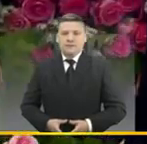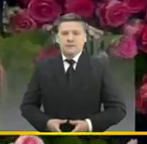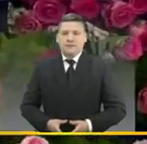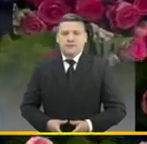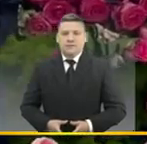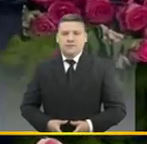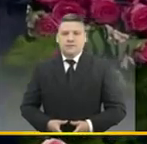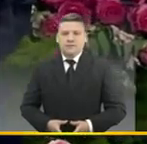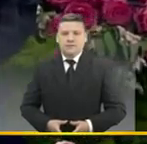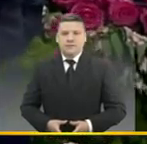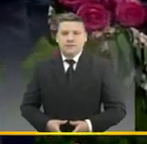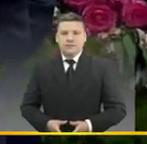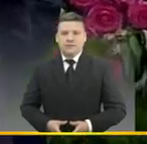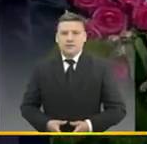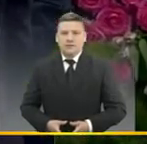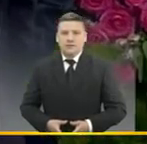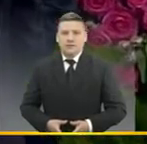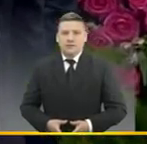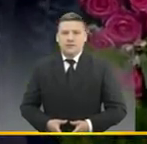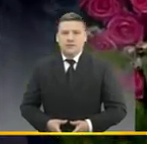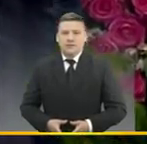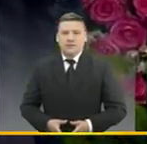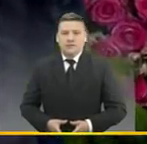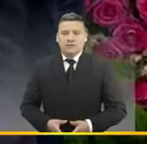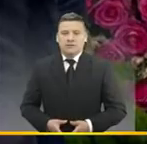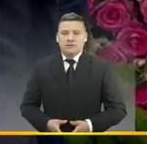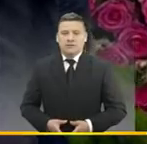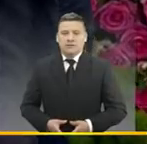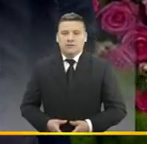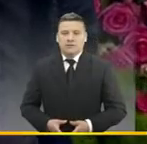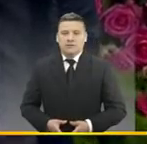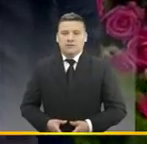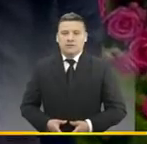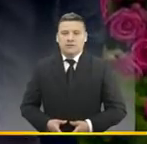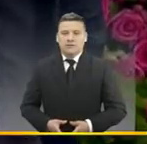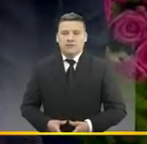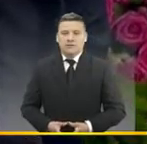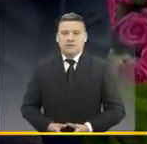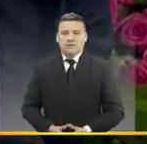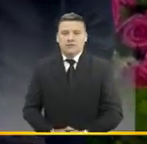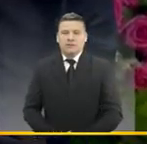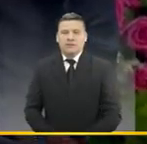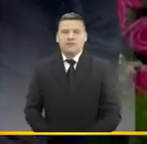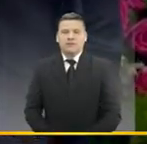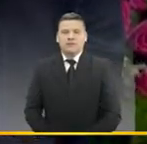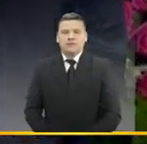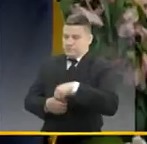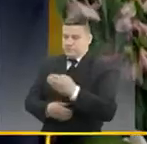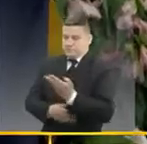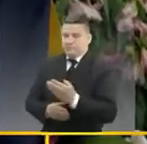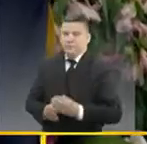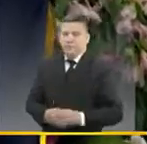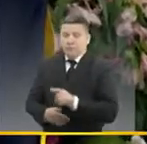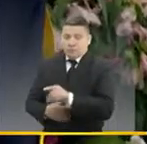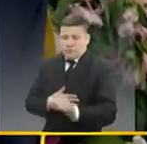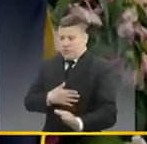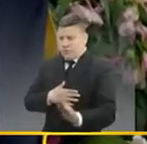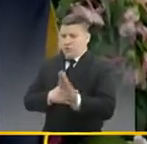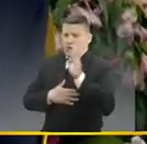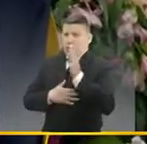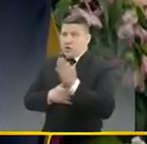de presidir el juramento de Marta Lucía Ramírez como vicepresidenta durante los próximos 4 años. Juráis por